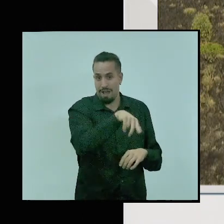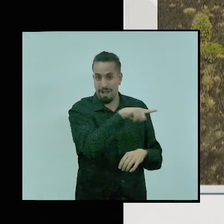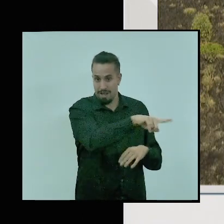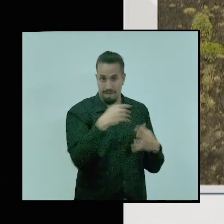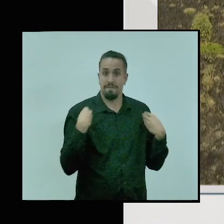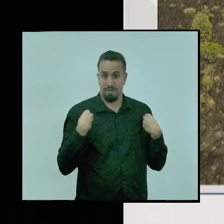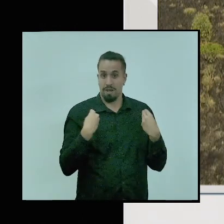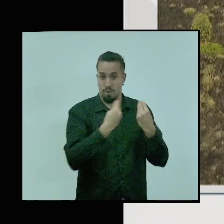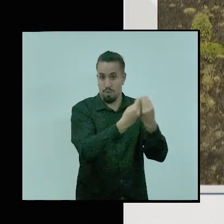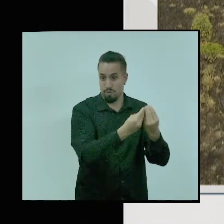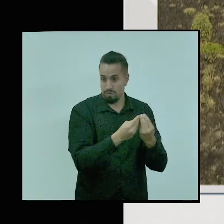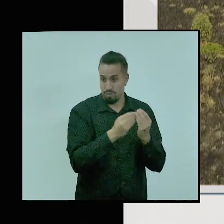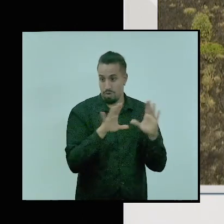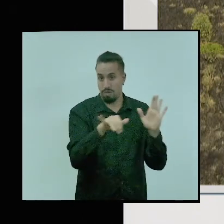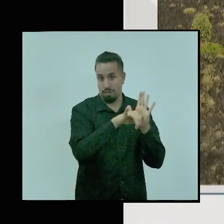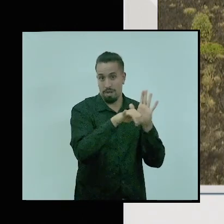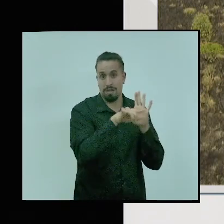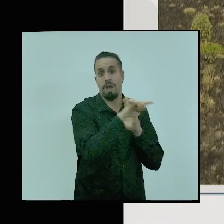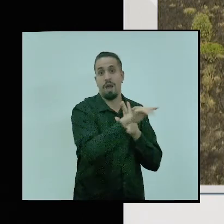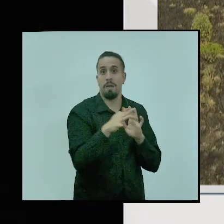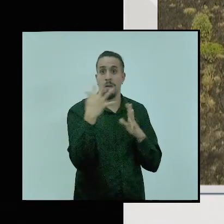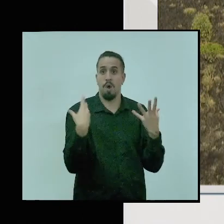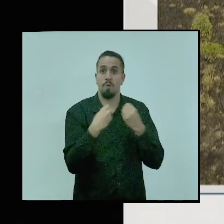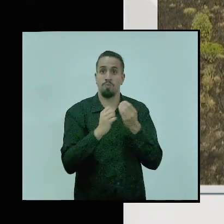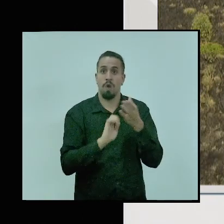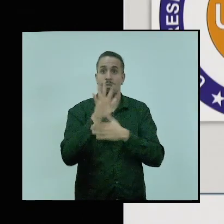Paricutín, viviendo con sus volcanes y con sus